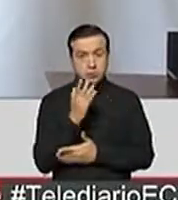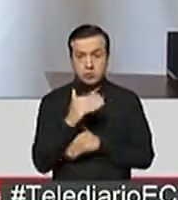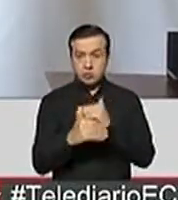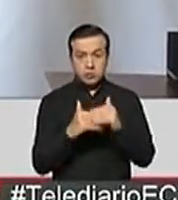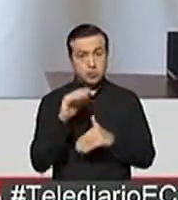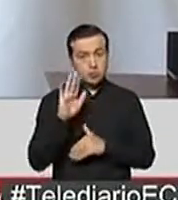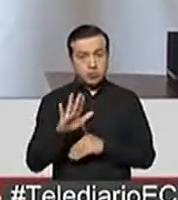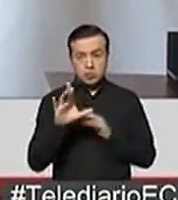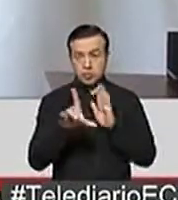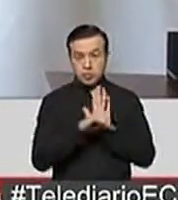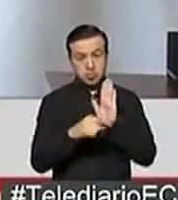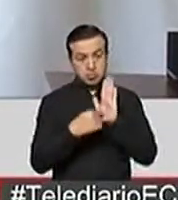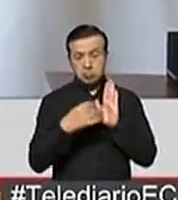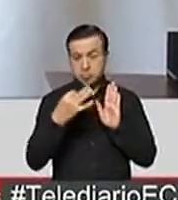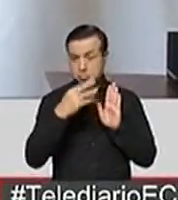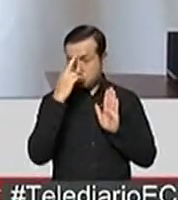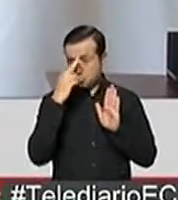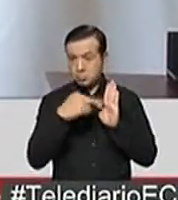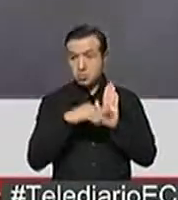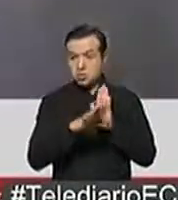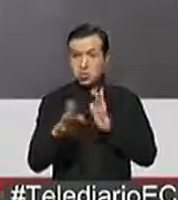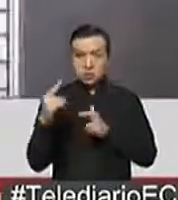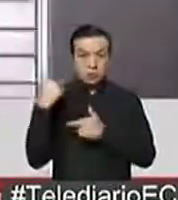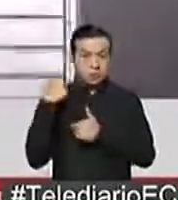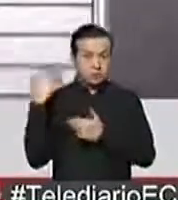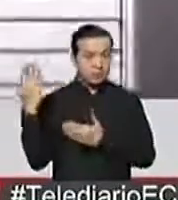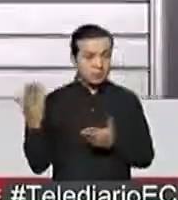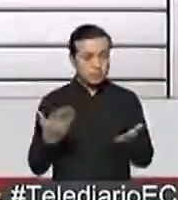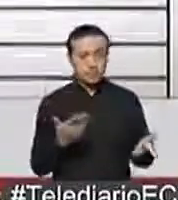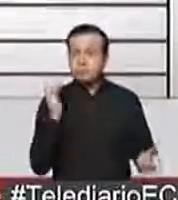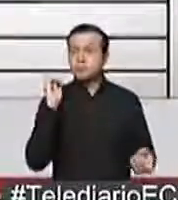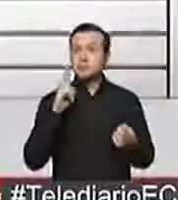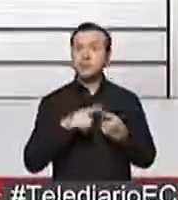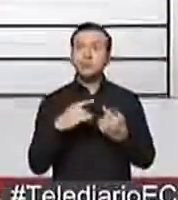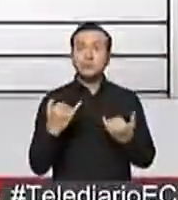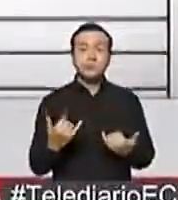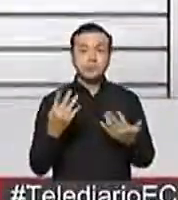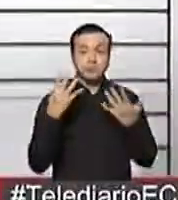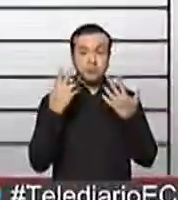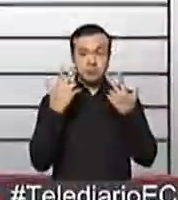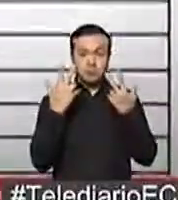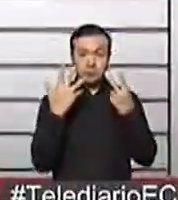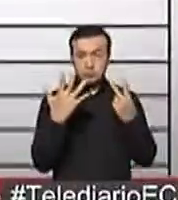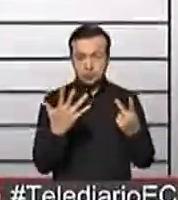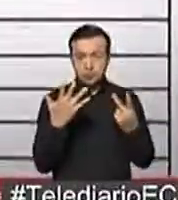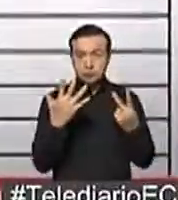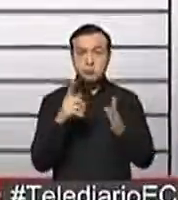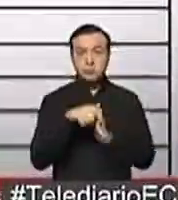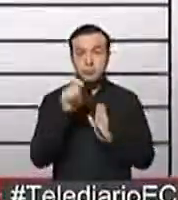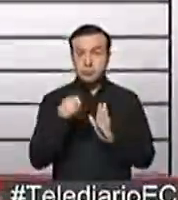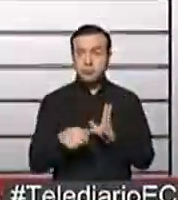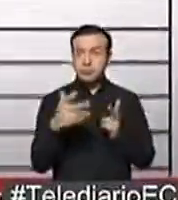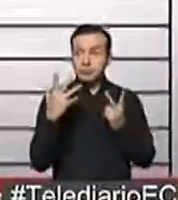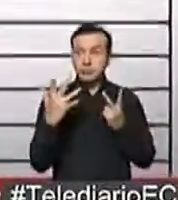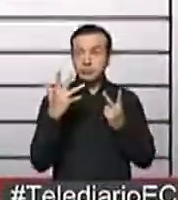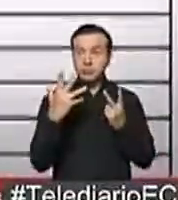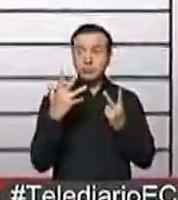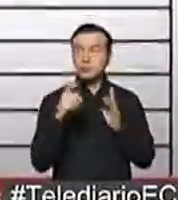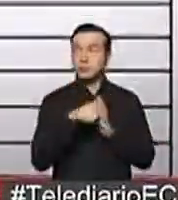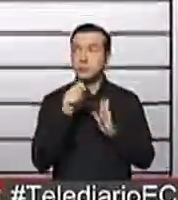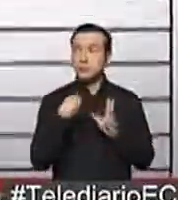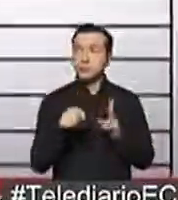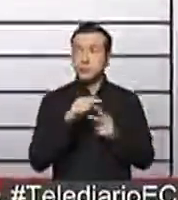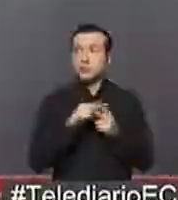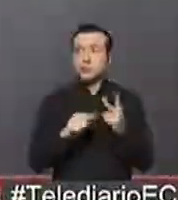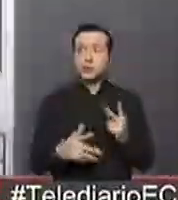procedan conforme a derecho y conforme a sus competencias. Hasta el momento, solo 7 jueces y 5 conjueces de un total de 34